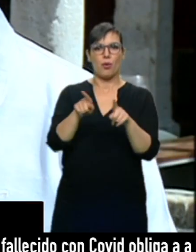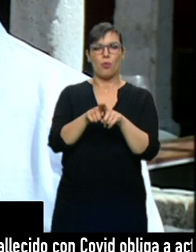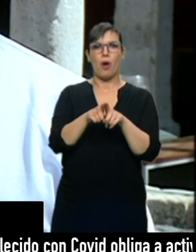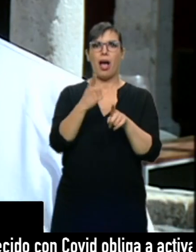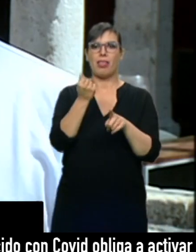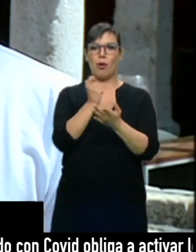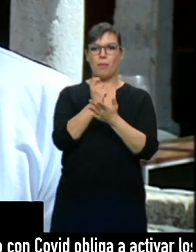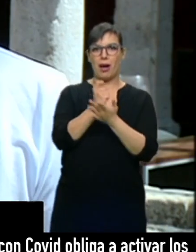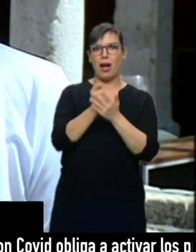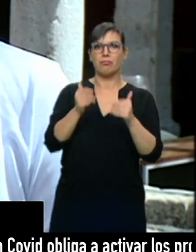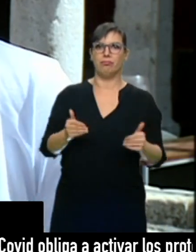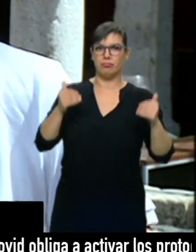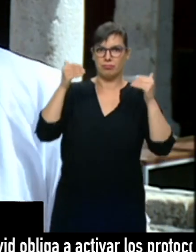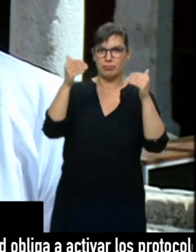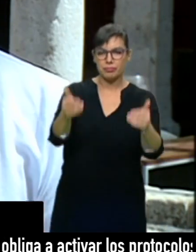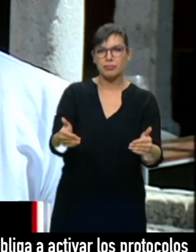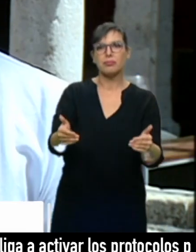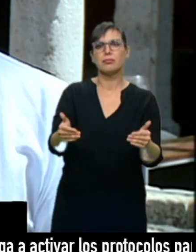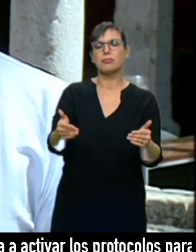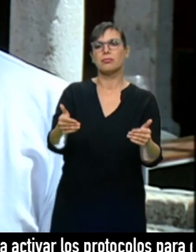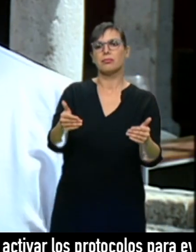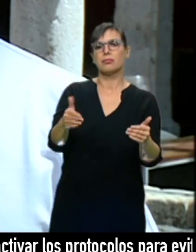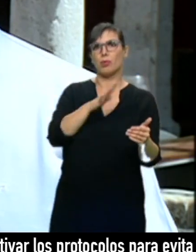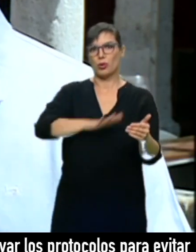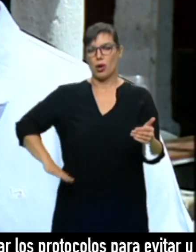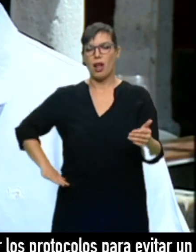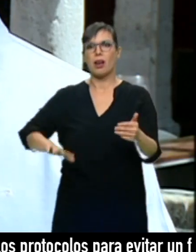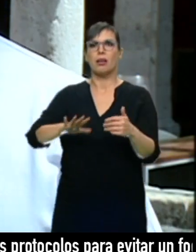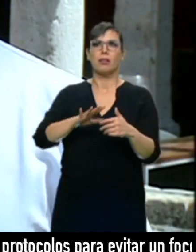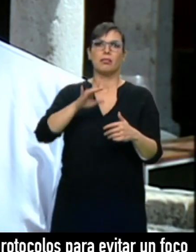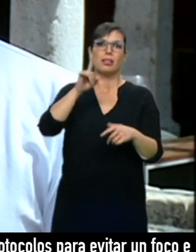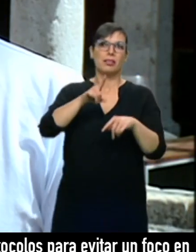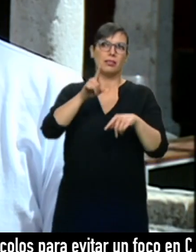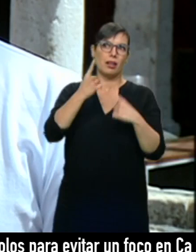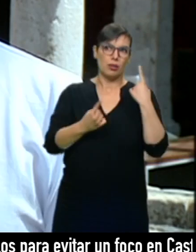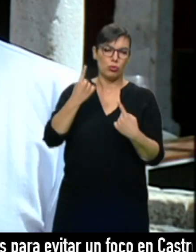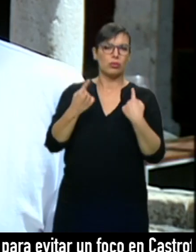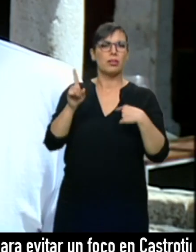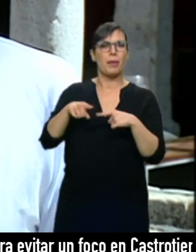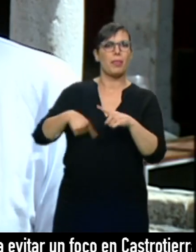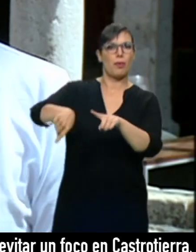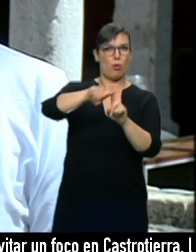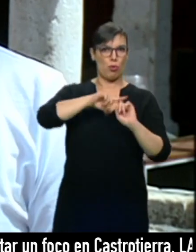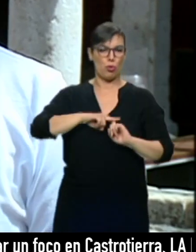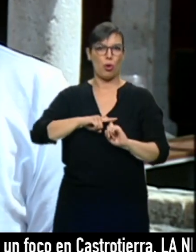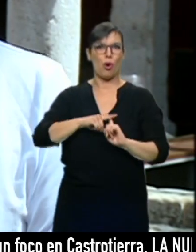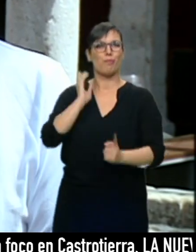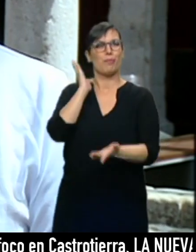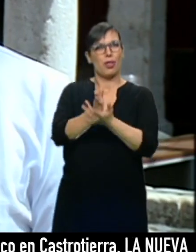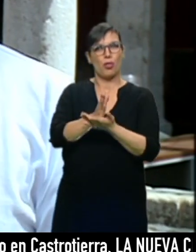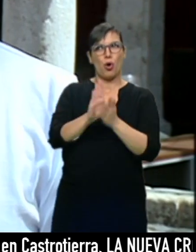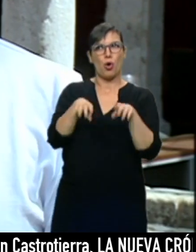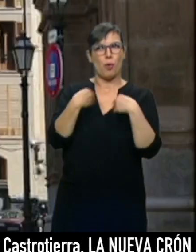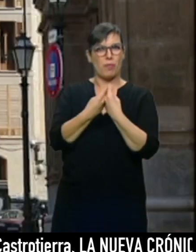nuevas fechas o, bueno, incluso supongo que en algún caso llegan las devoluciones. Penalizaciones totales creo que